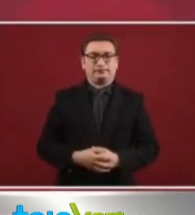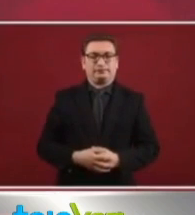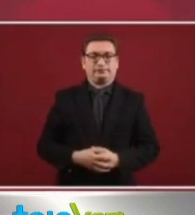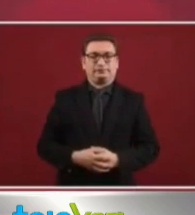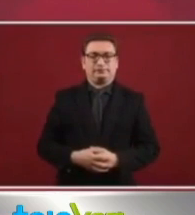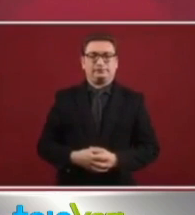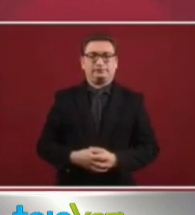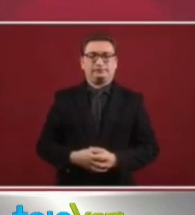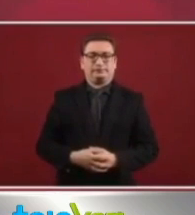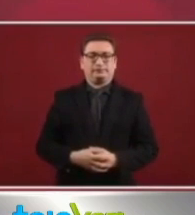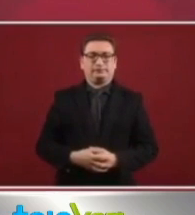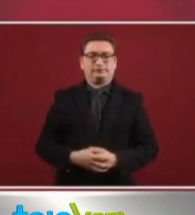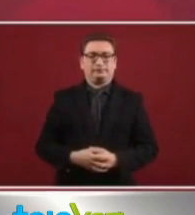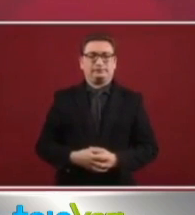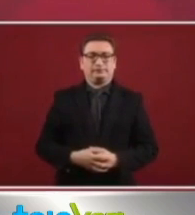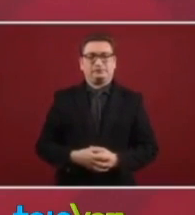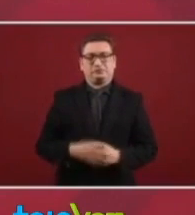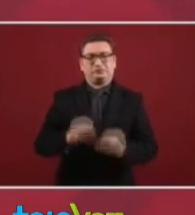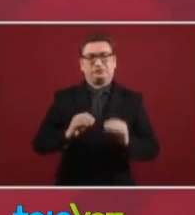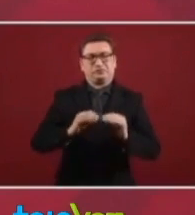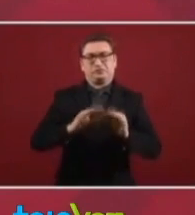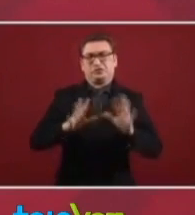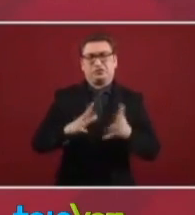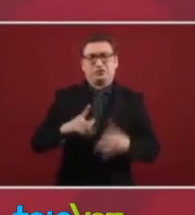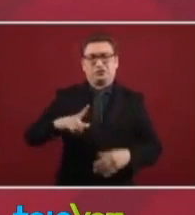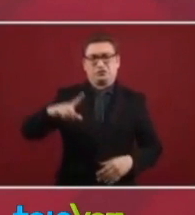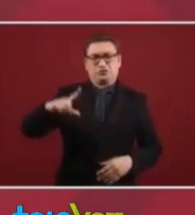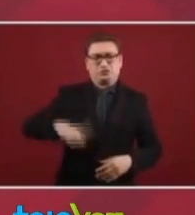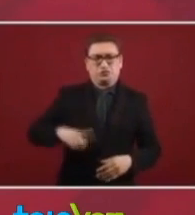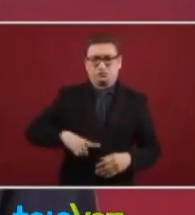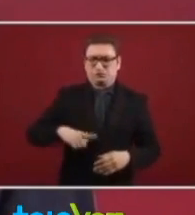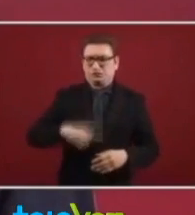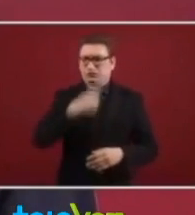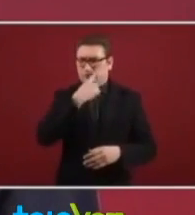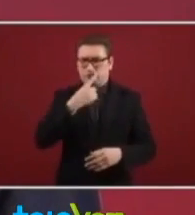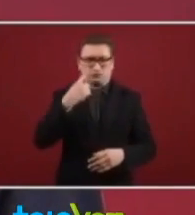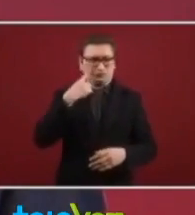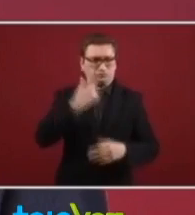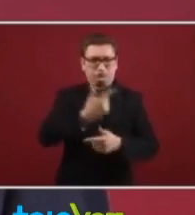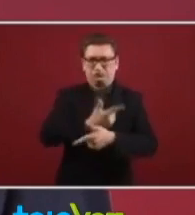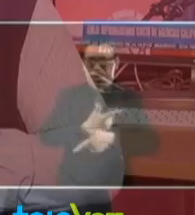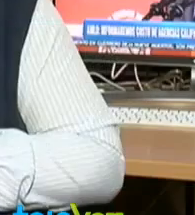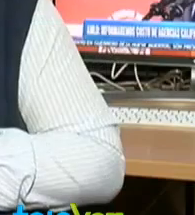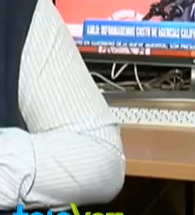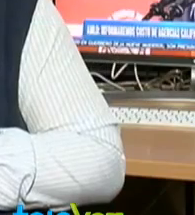el costo de sus servicios. Habrá que esperar a ver cuáles son los resultados de